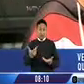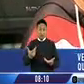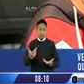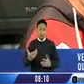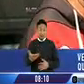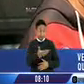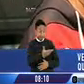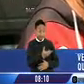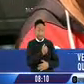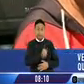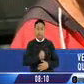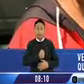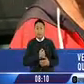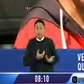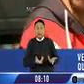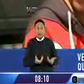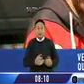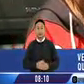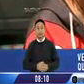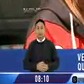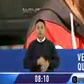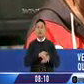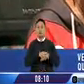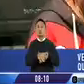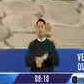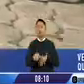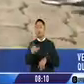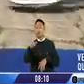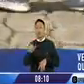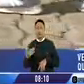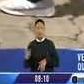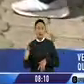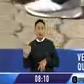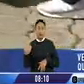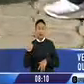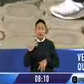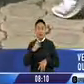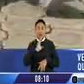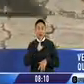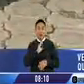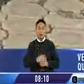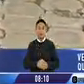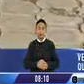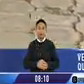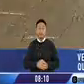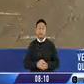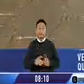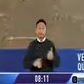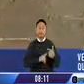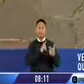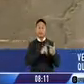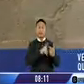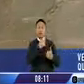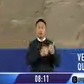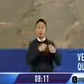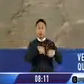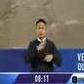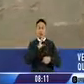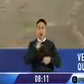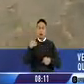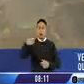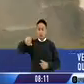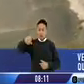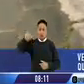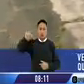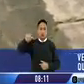porque, imagínense, aquí se desperdicia. Hay varios que no tienen. Además, tienen otros inconvenientes. Poca presión de agua en